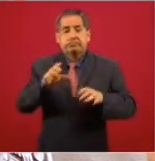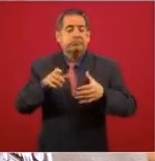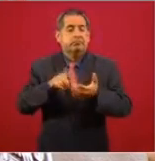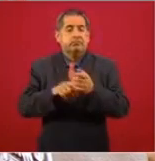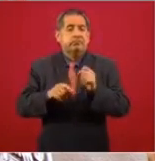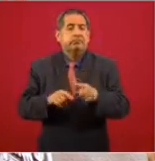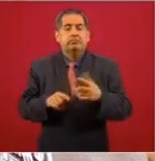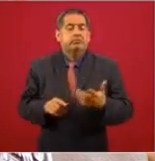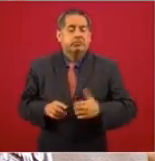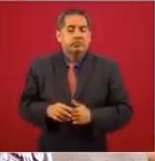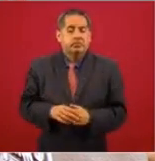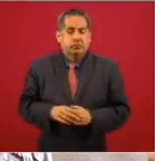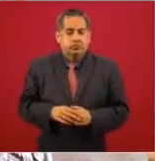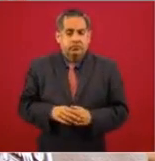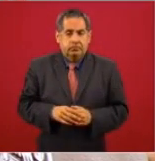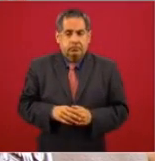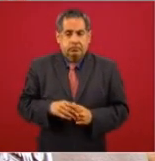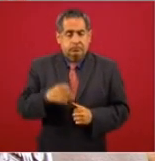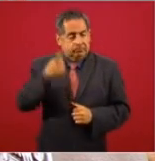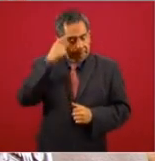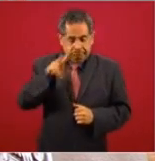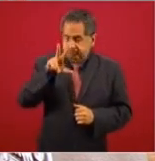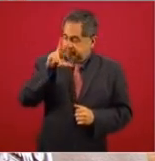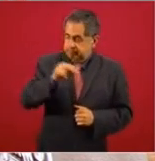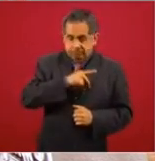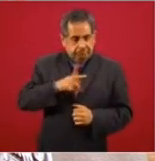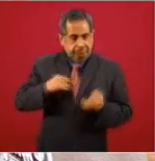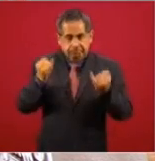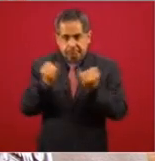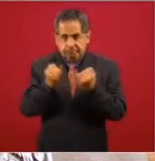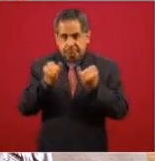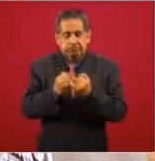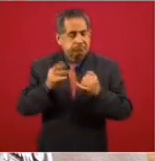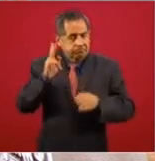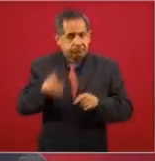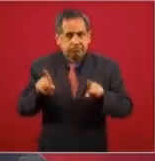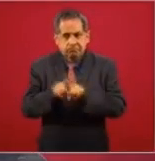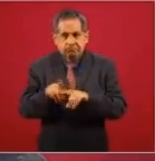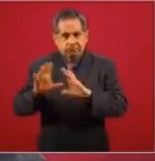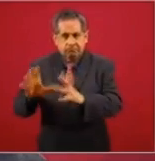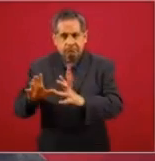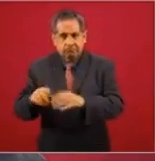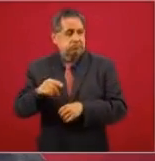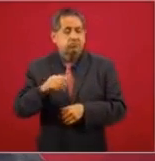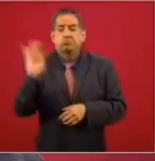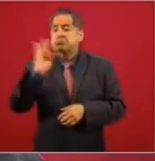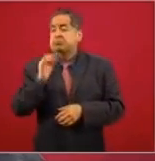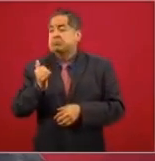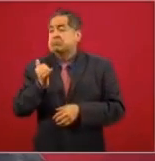también para no hacerle el caldo gordo al conservadurismo.